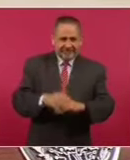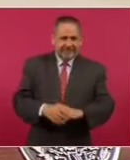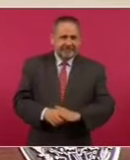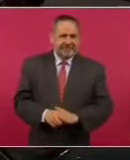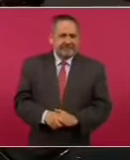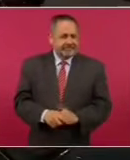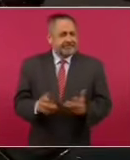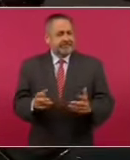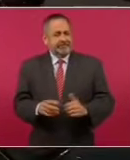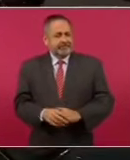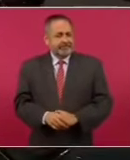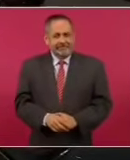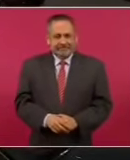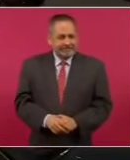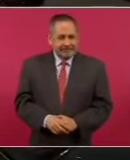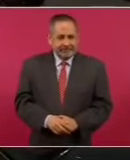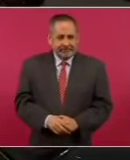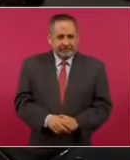O sea,